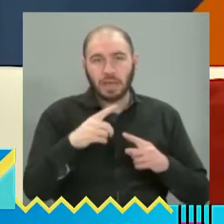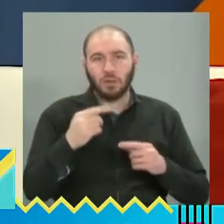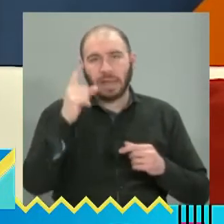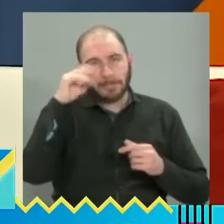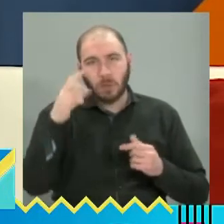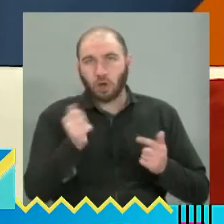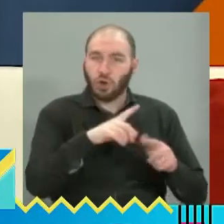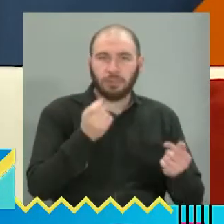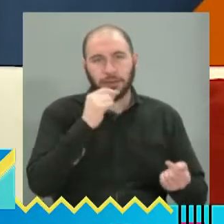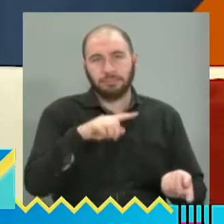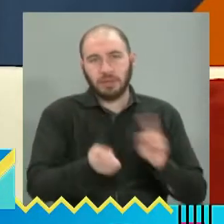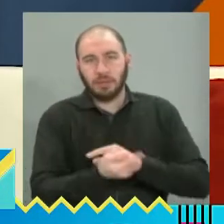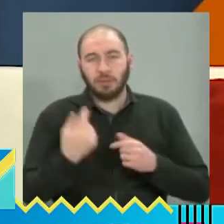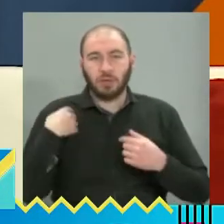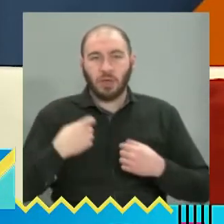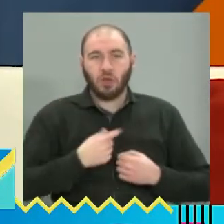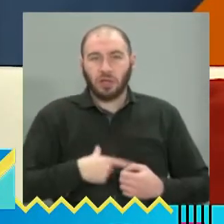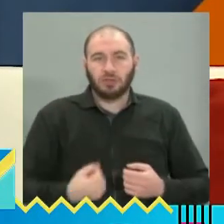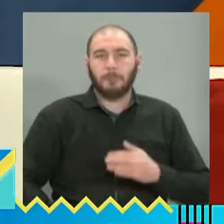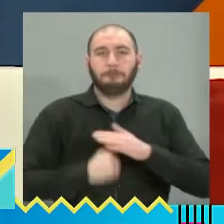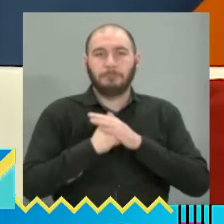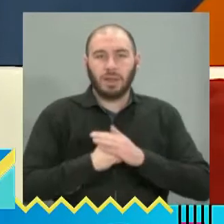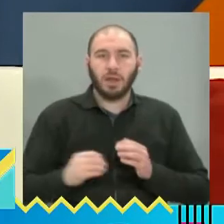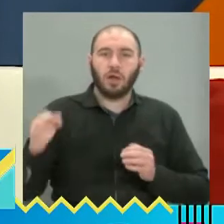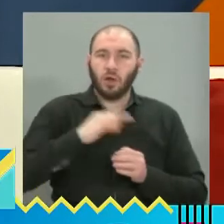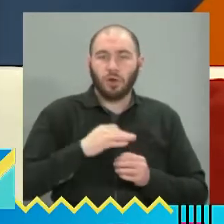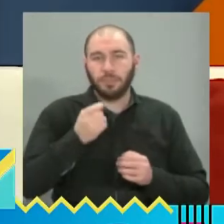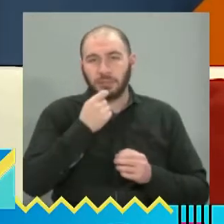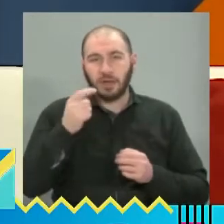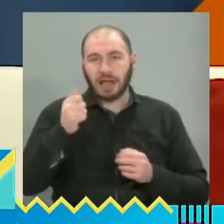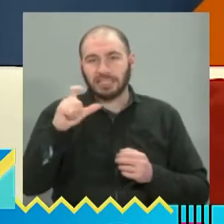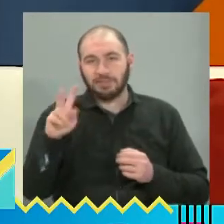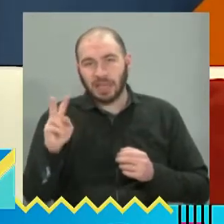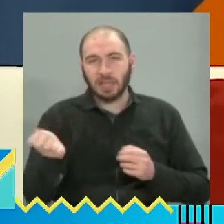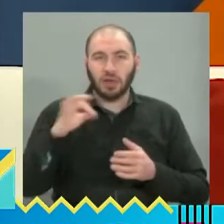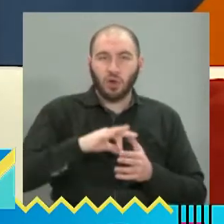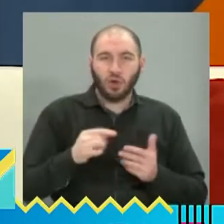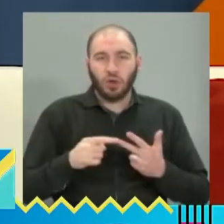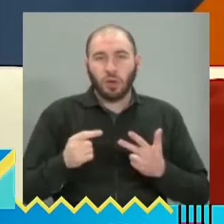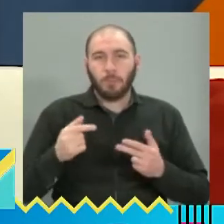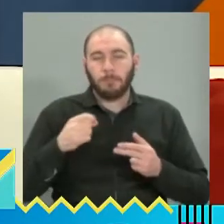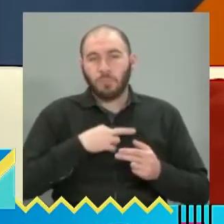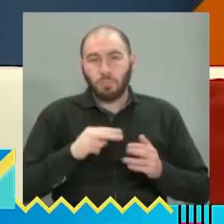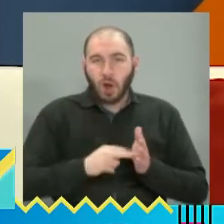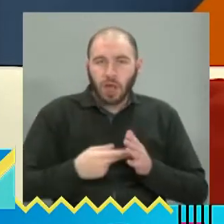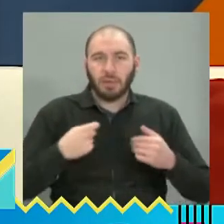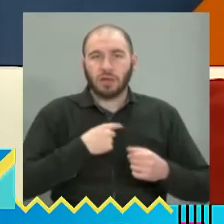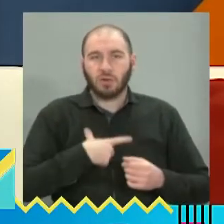tiene enfermedad de que se le tapan las arterias, enfermedad carotidia, o tiene ACV, o tiene problemas